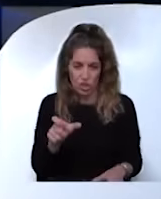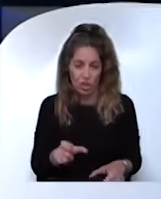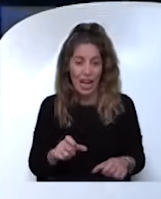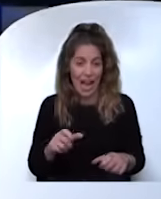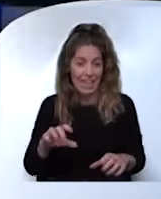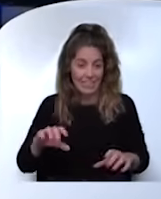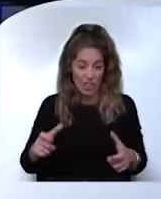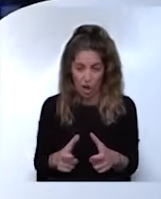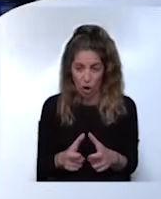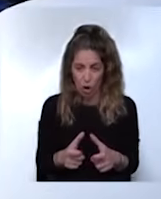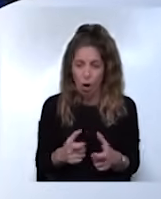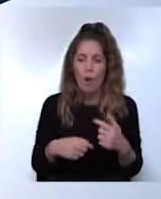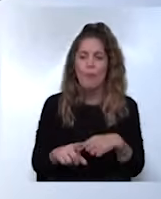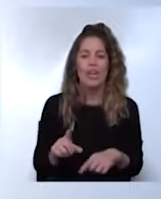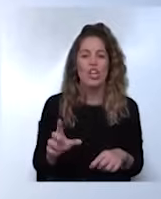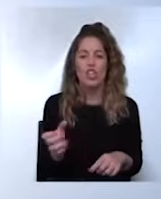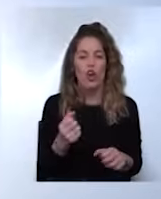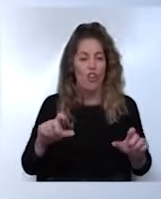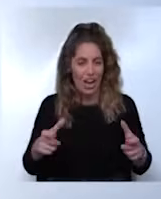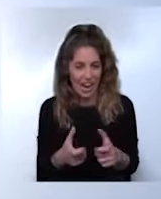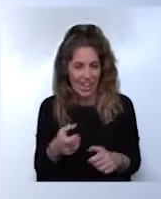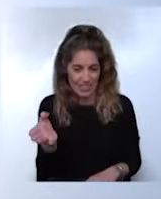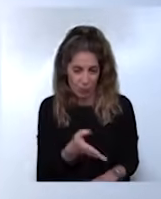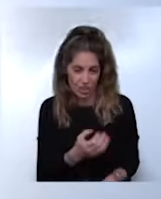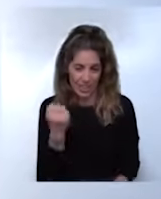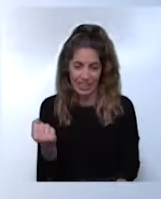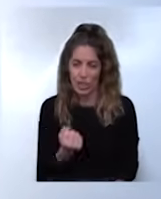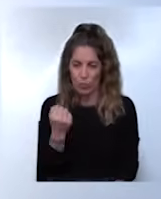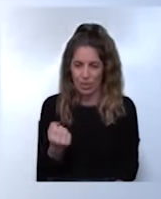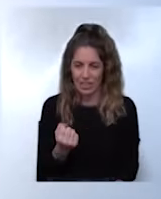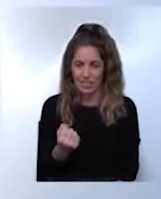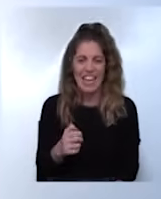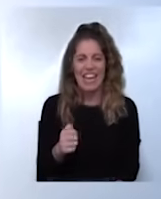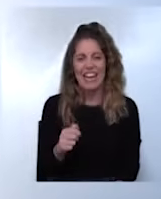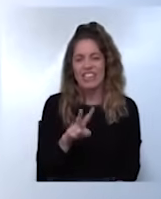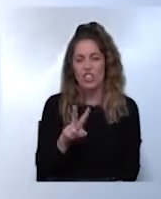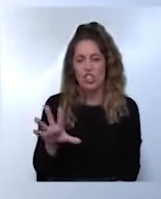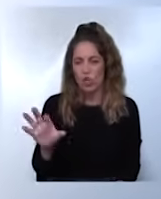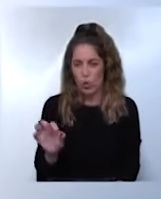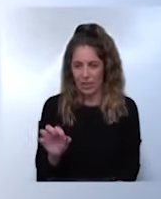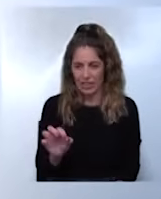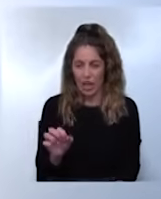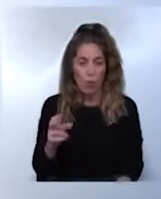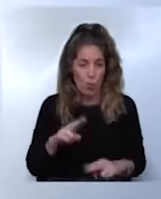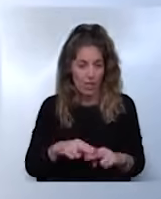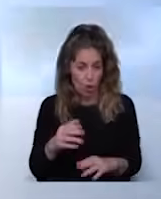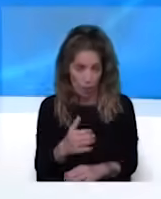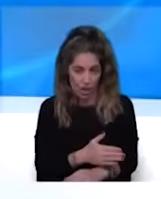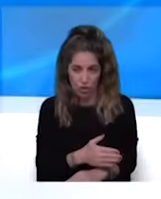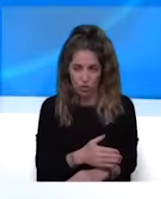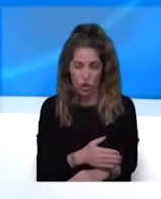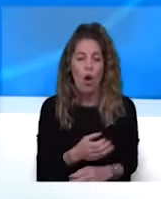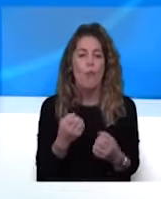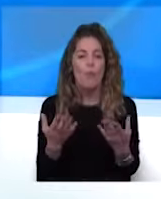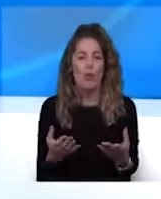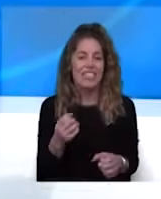ahí pero se logró bajar ese porcentaje tan importante casi 250 fallecidos menos